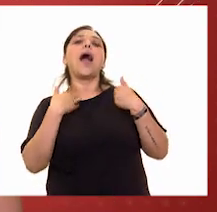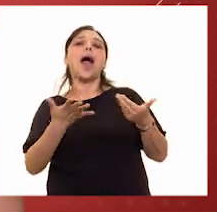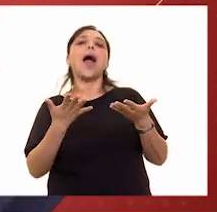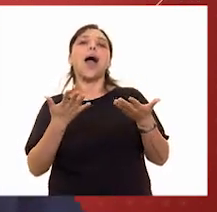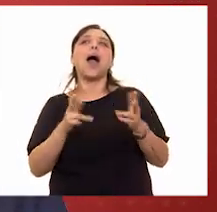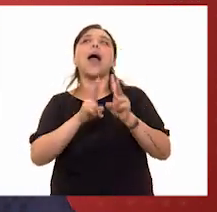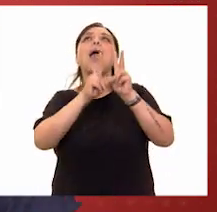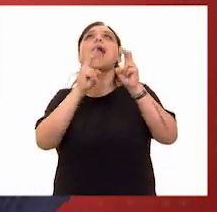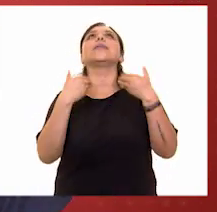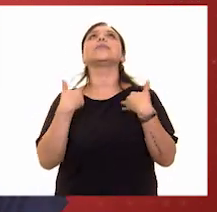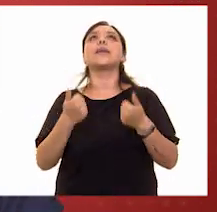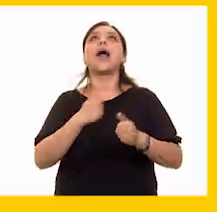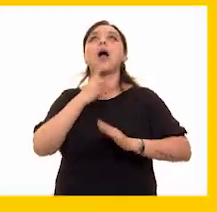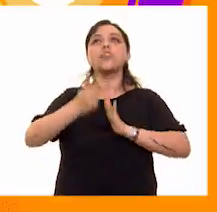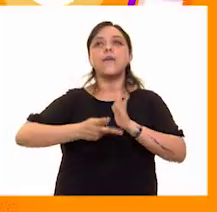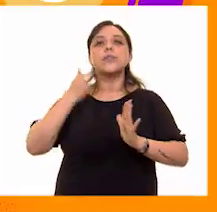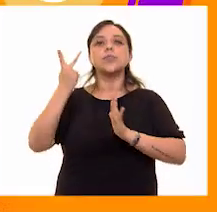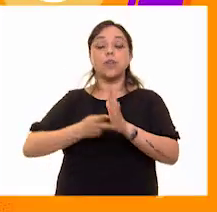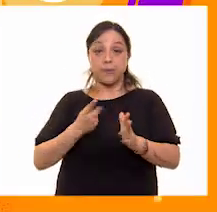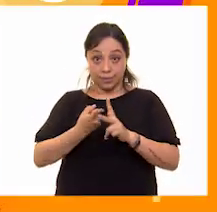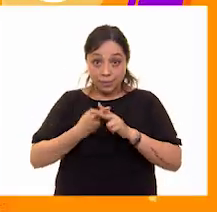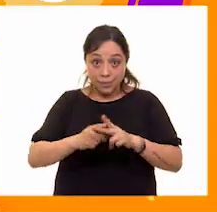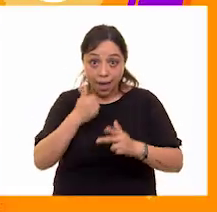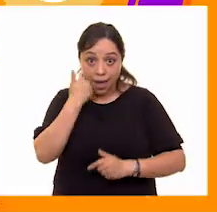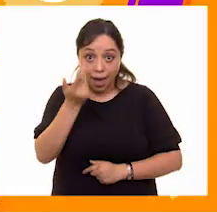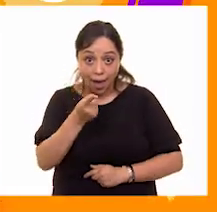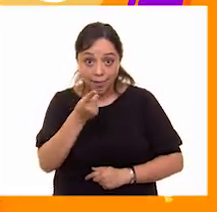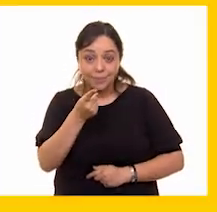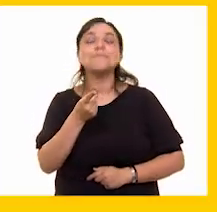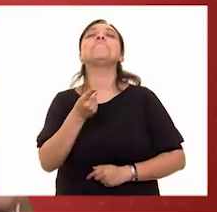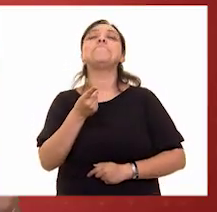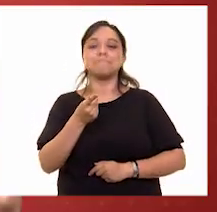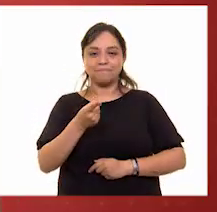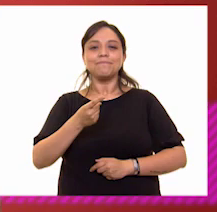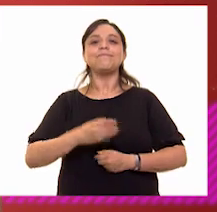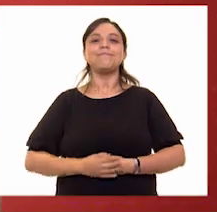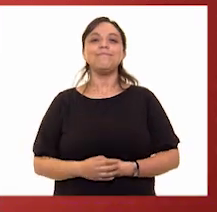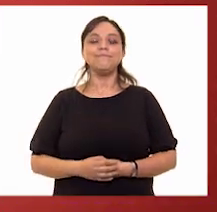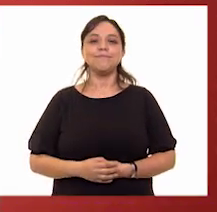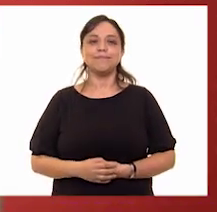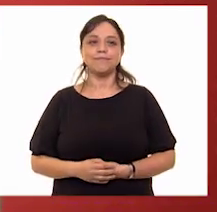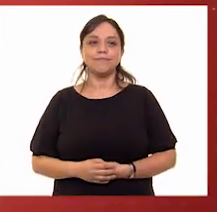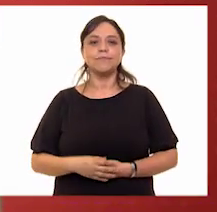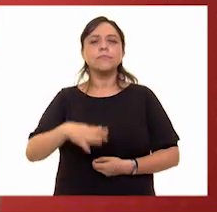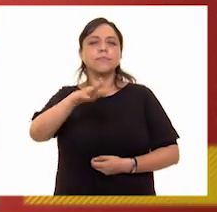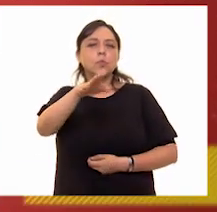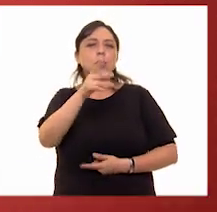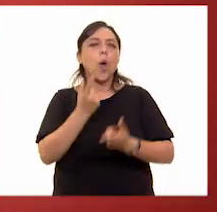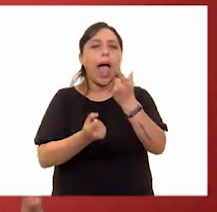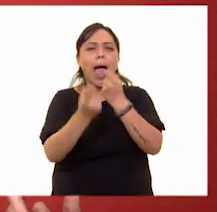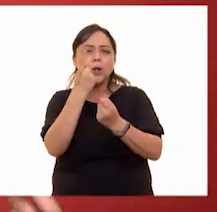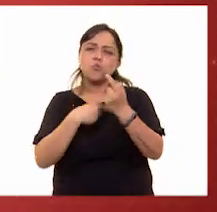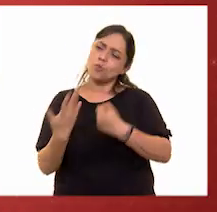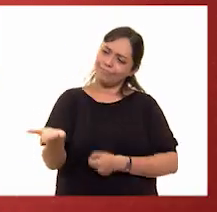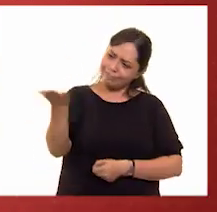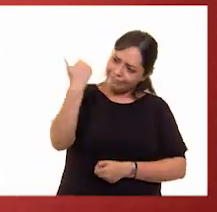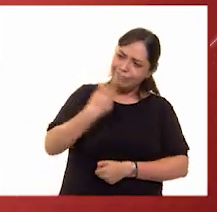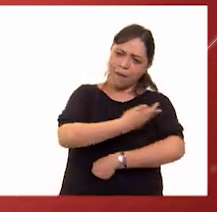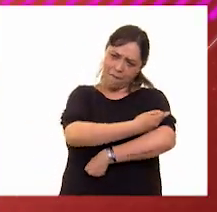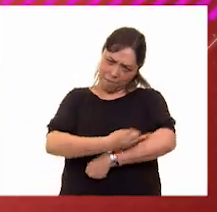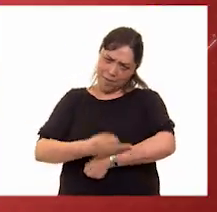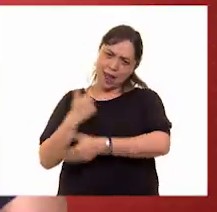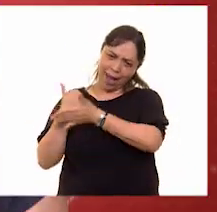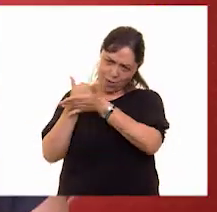cíclicos. ¿Quieres iniciar el juego? ¡Sí! Pidan a alguno o a algunos de sus familiares que les ayuden con